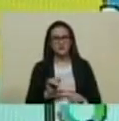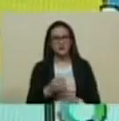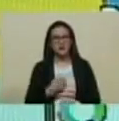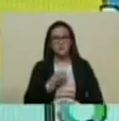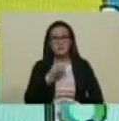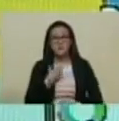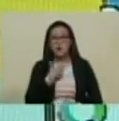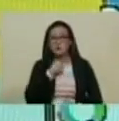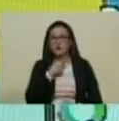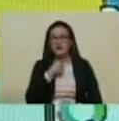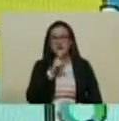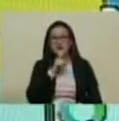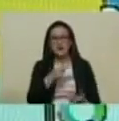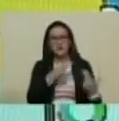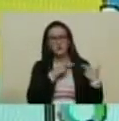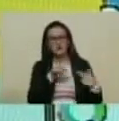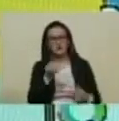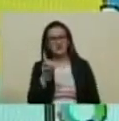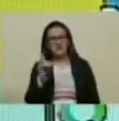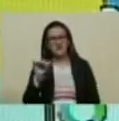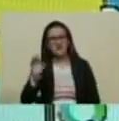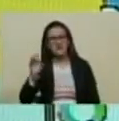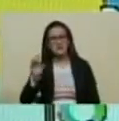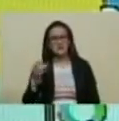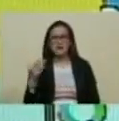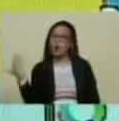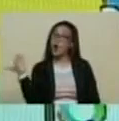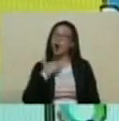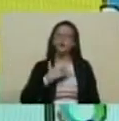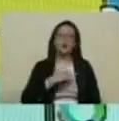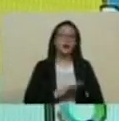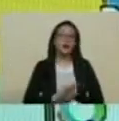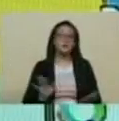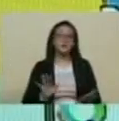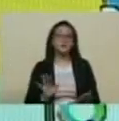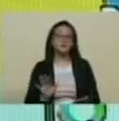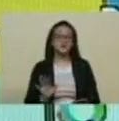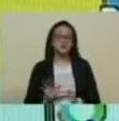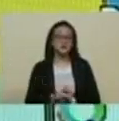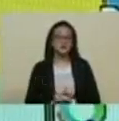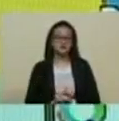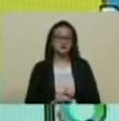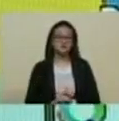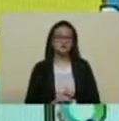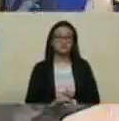gustaría conseguir quién es responsable de eso. Cortarle la cabeza, ¿entiendes?